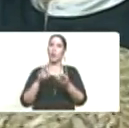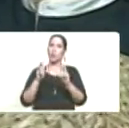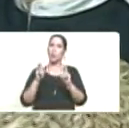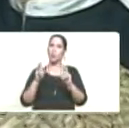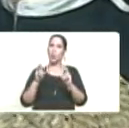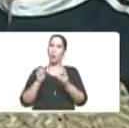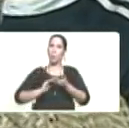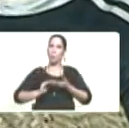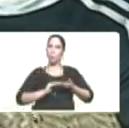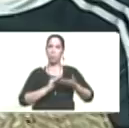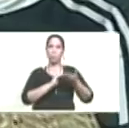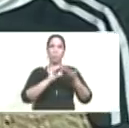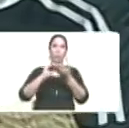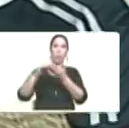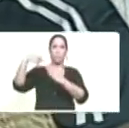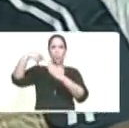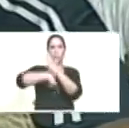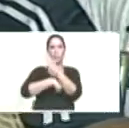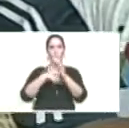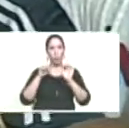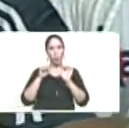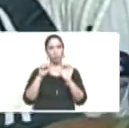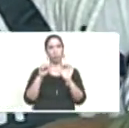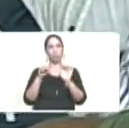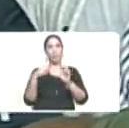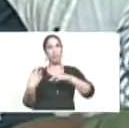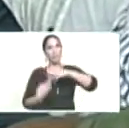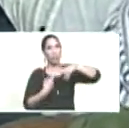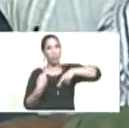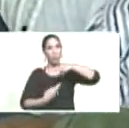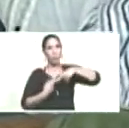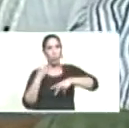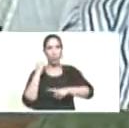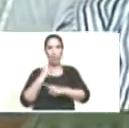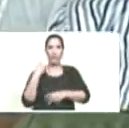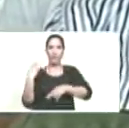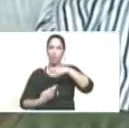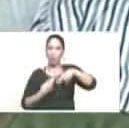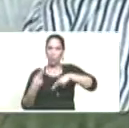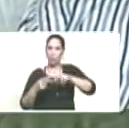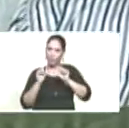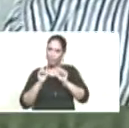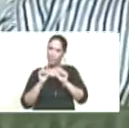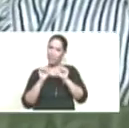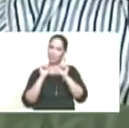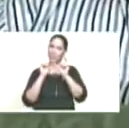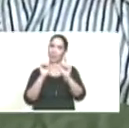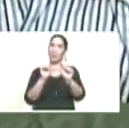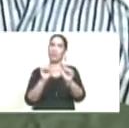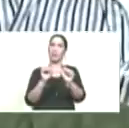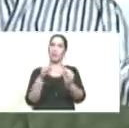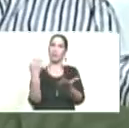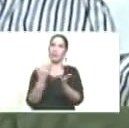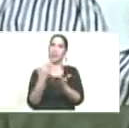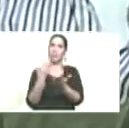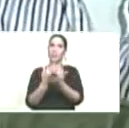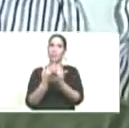permanente. Una revolución, para ser revolución, tiene que ser permanente.